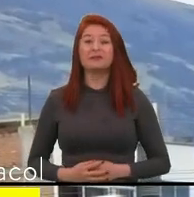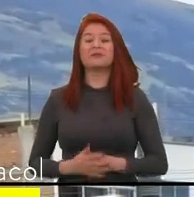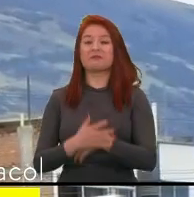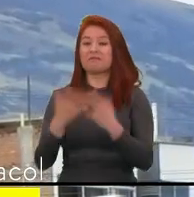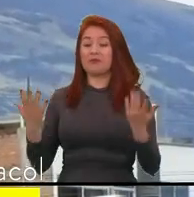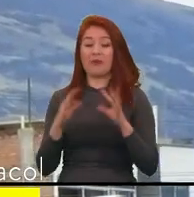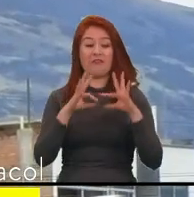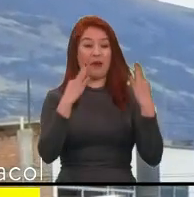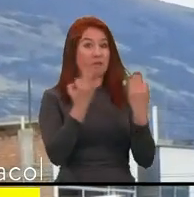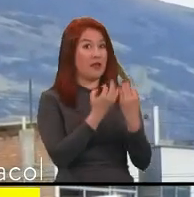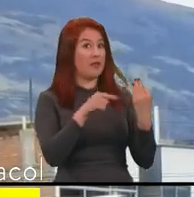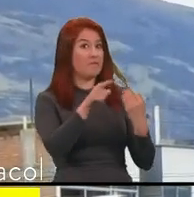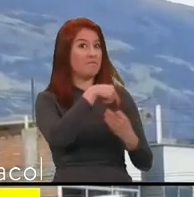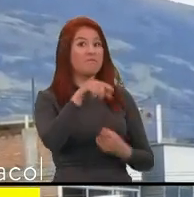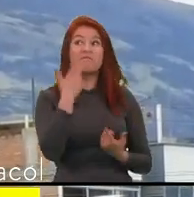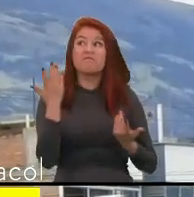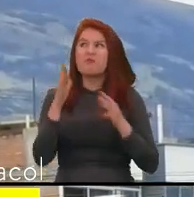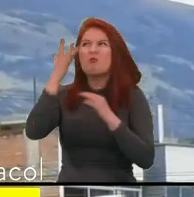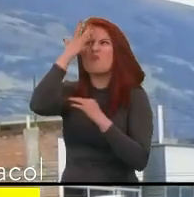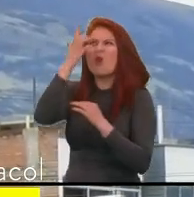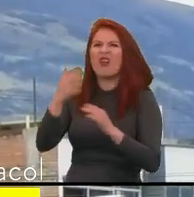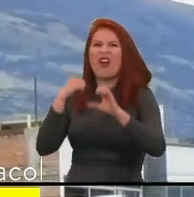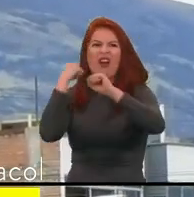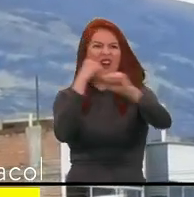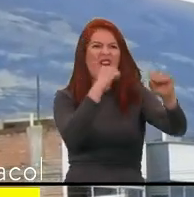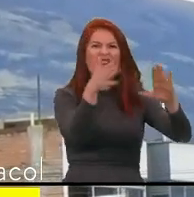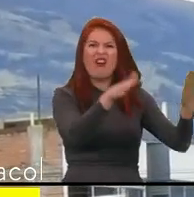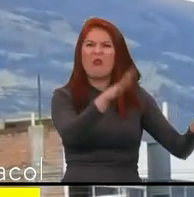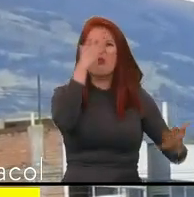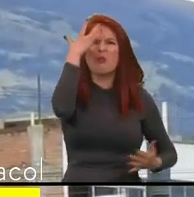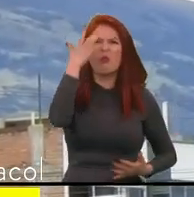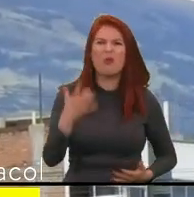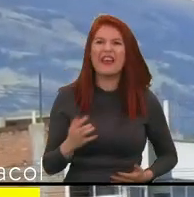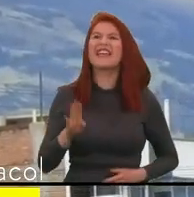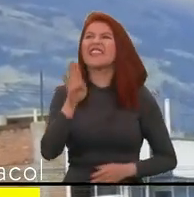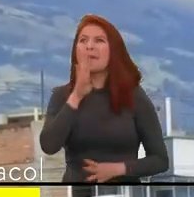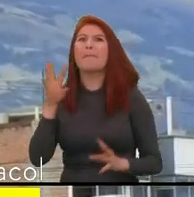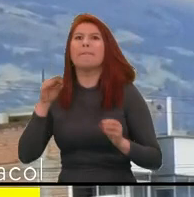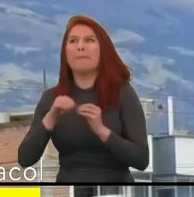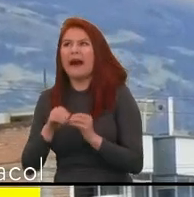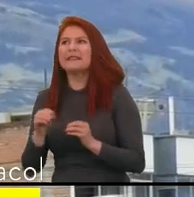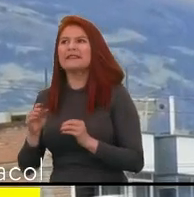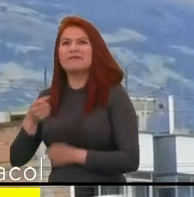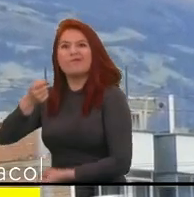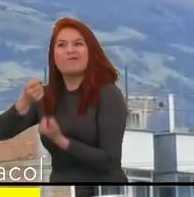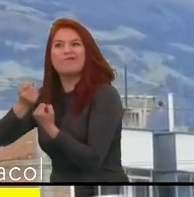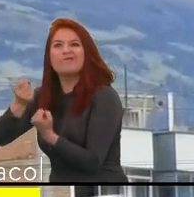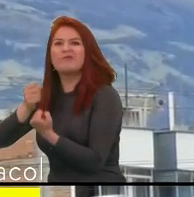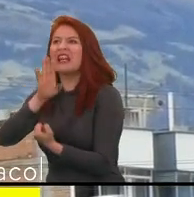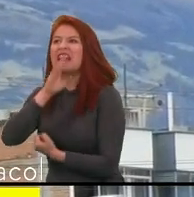hay por descubrir móviles y otro tipo de involucrados que estarían en esta masacre. Por eso esperan